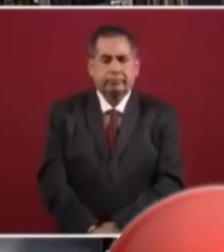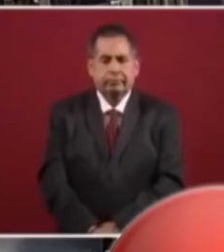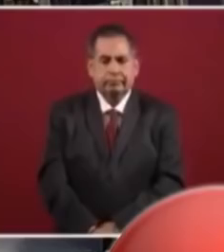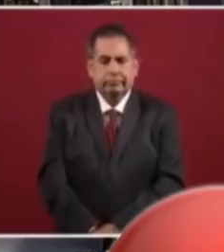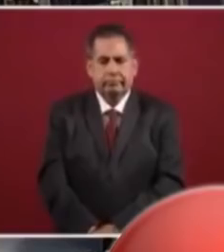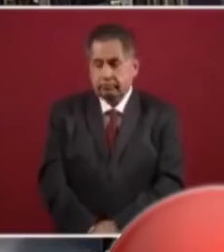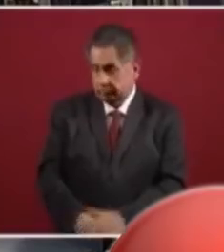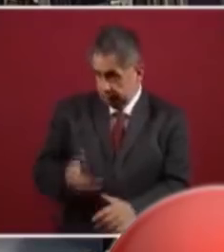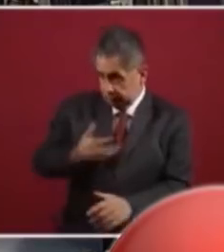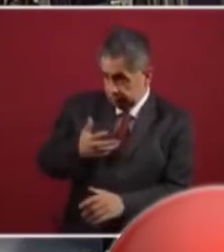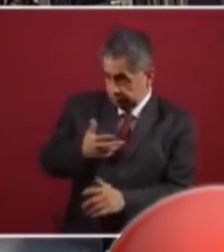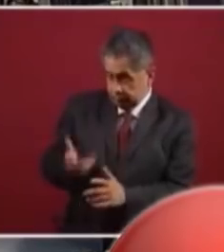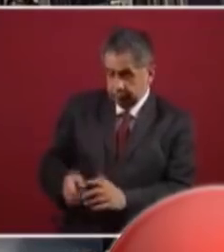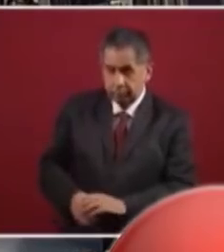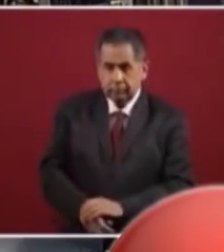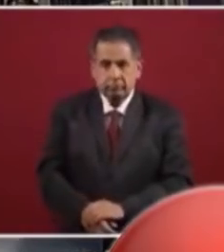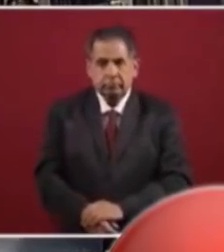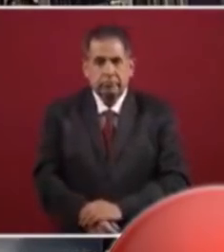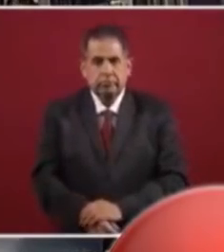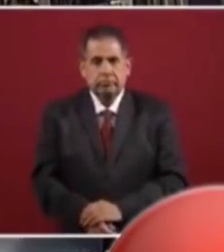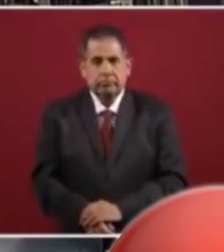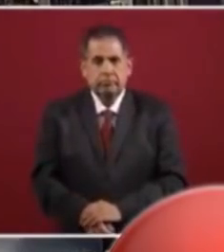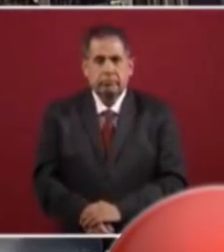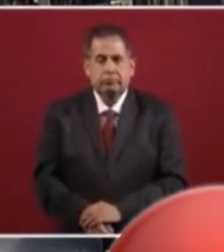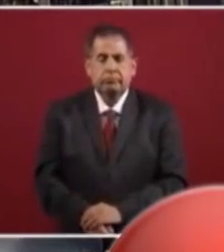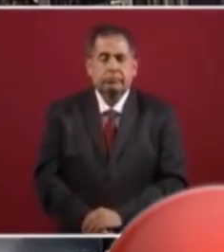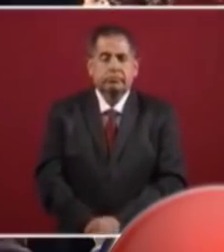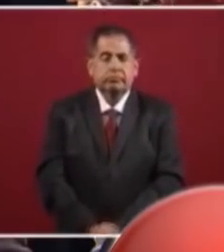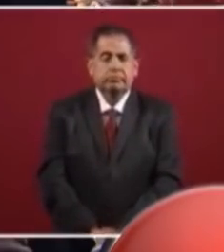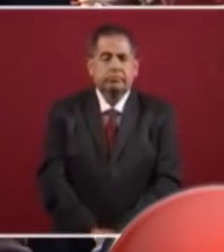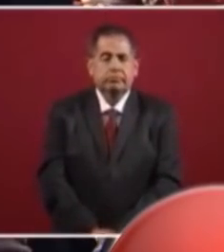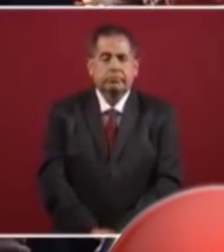si la tienda así estamos